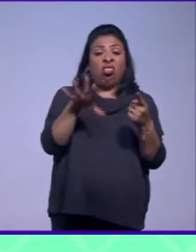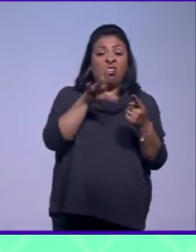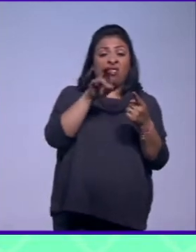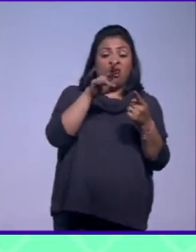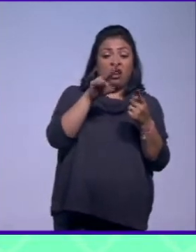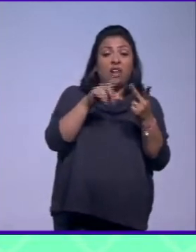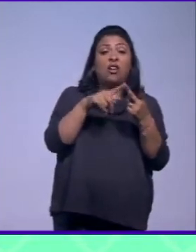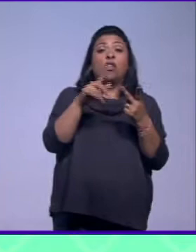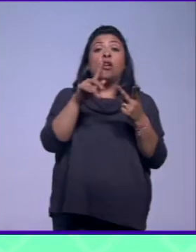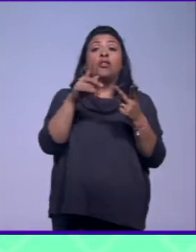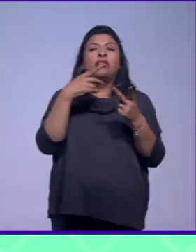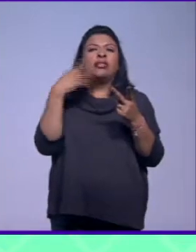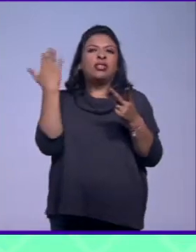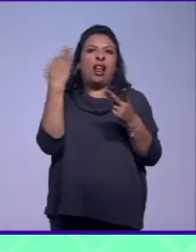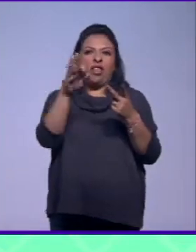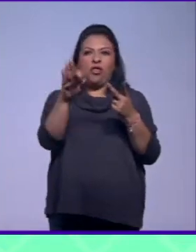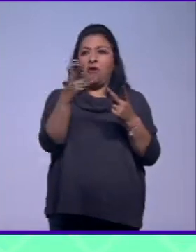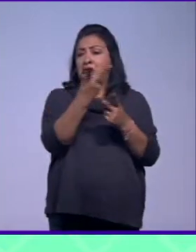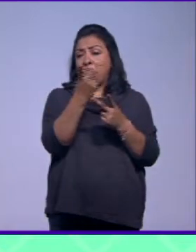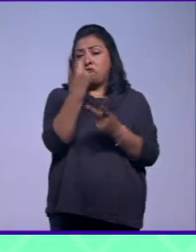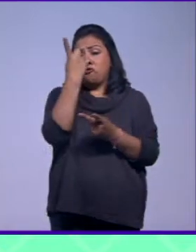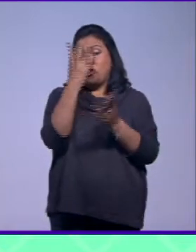y trotsky el traigo